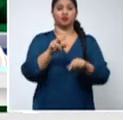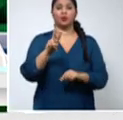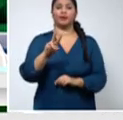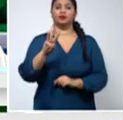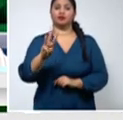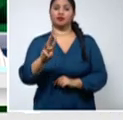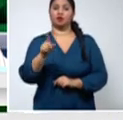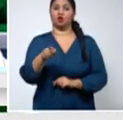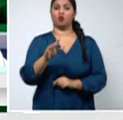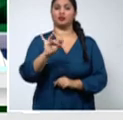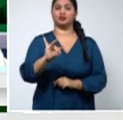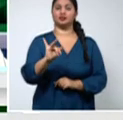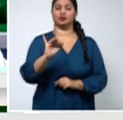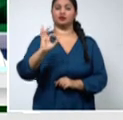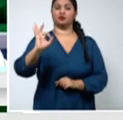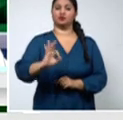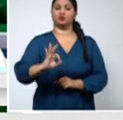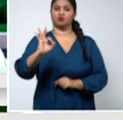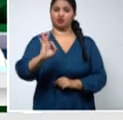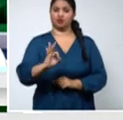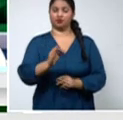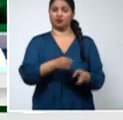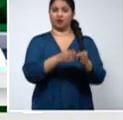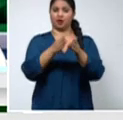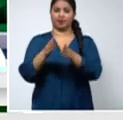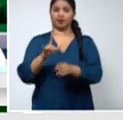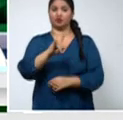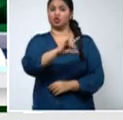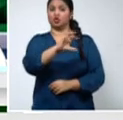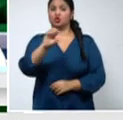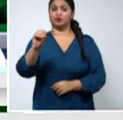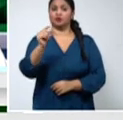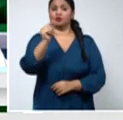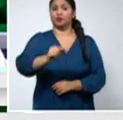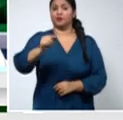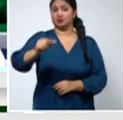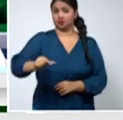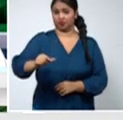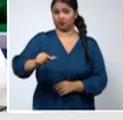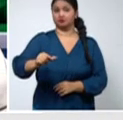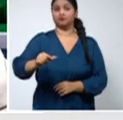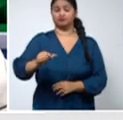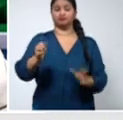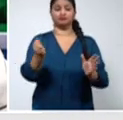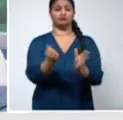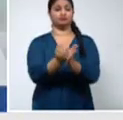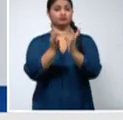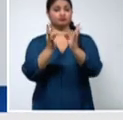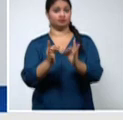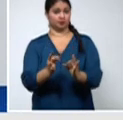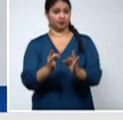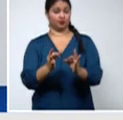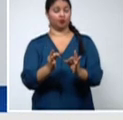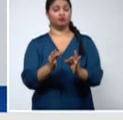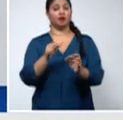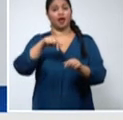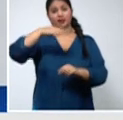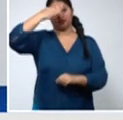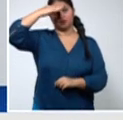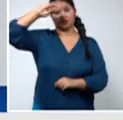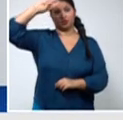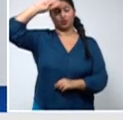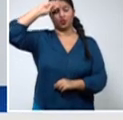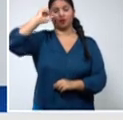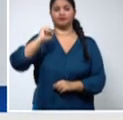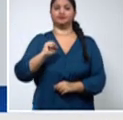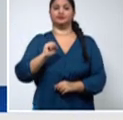¿De dónde son los 900 pacientes que se diagnostican ayer con la COVID-19? La Habana, el